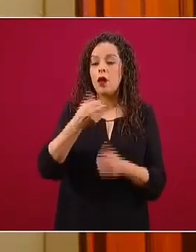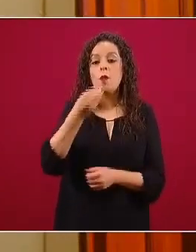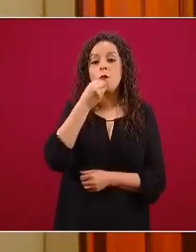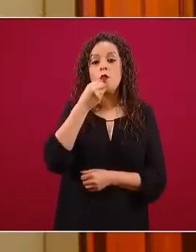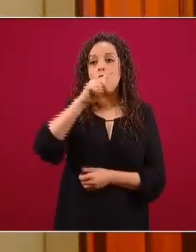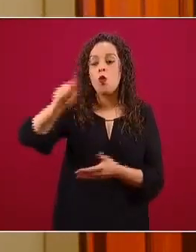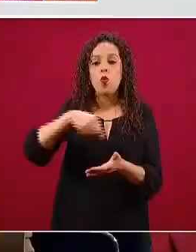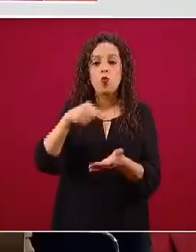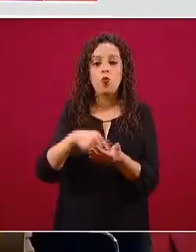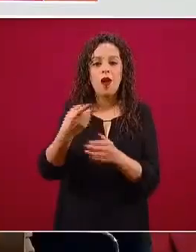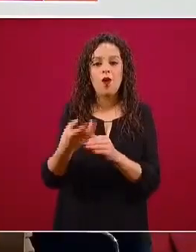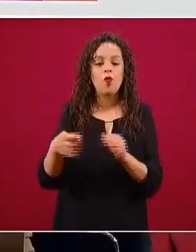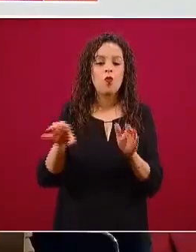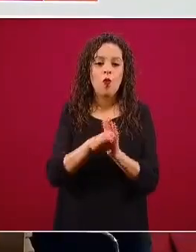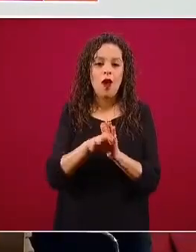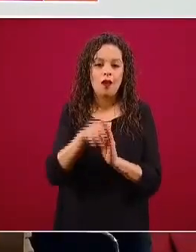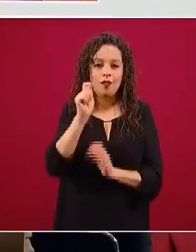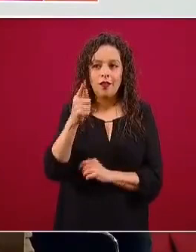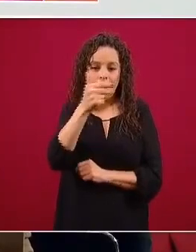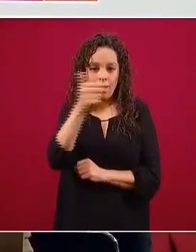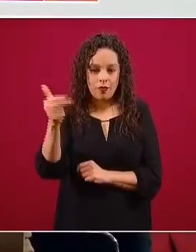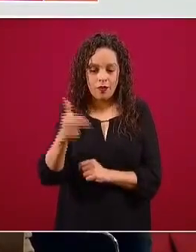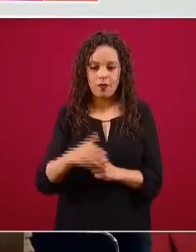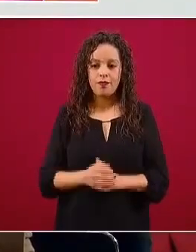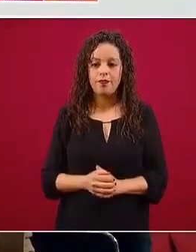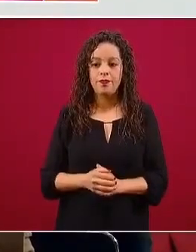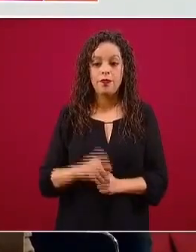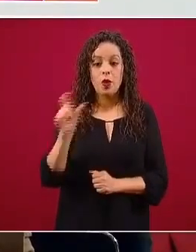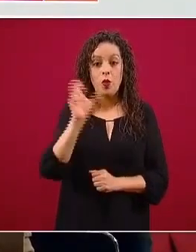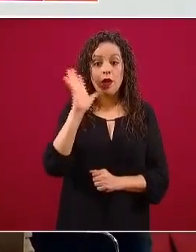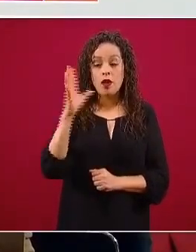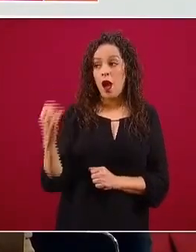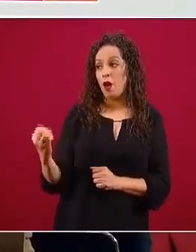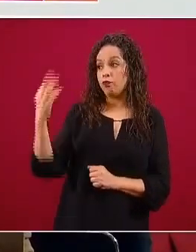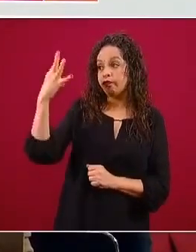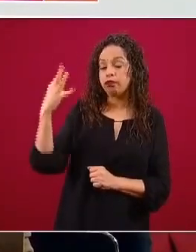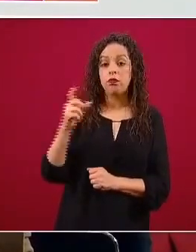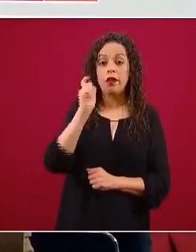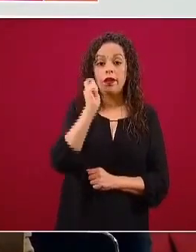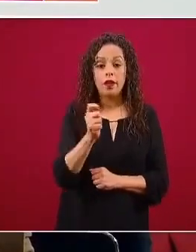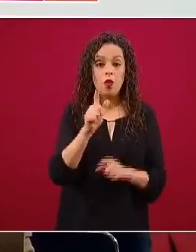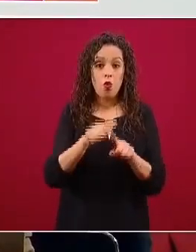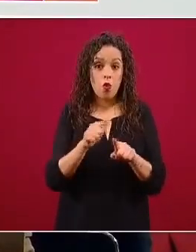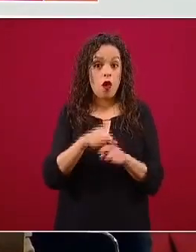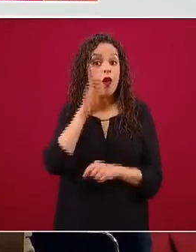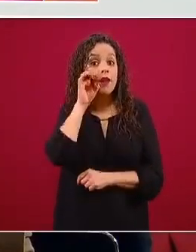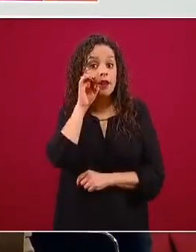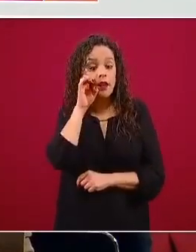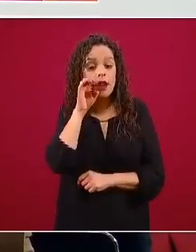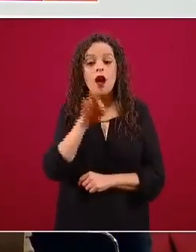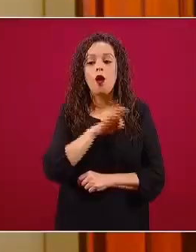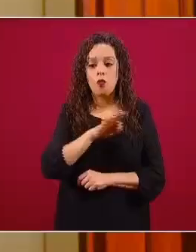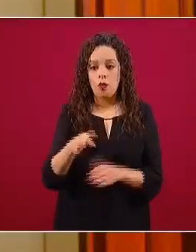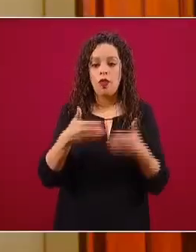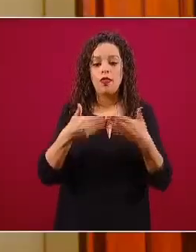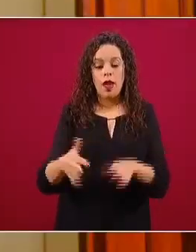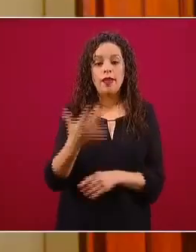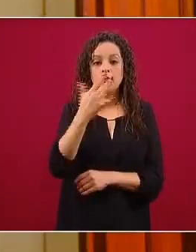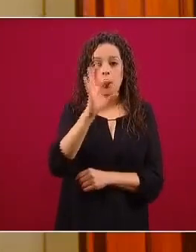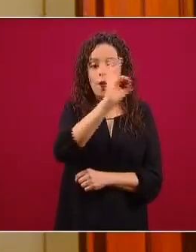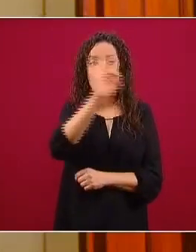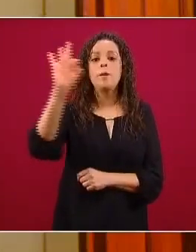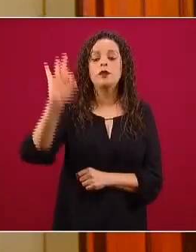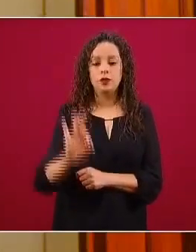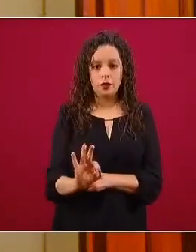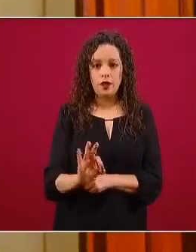cuando estamos en un nivel de riesgo alto, que es naranja, pueden iniciar sus actividades con un aforo del 50%,